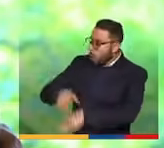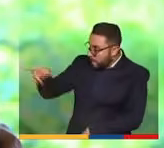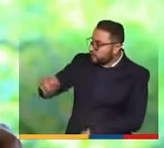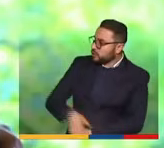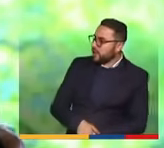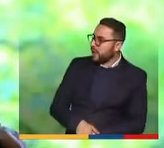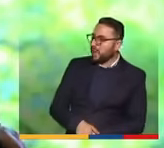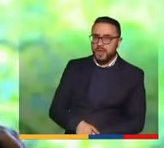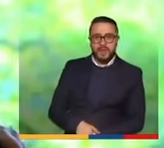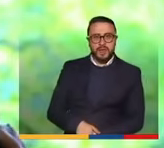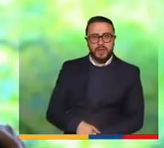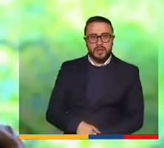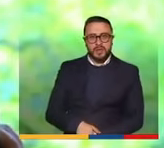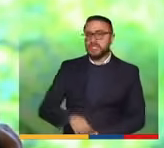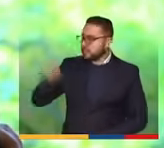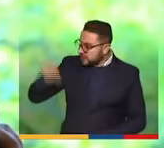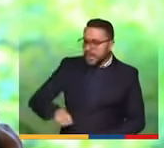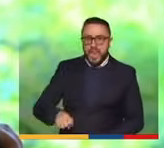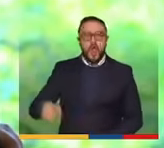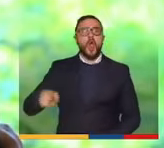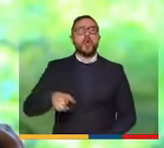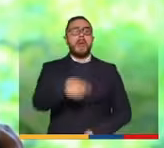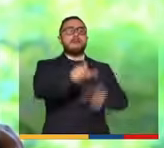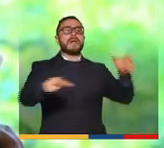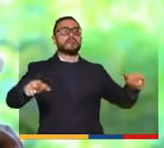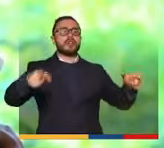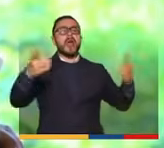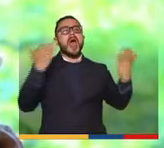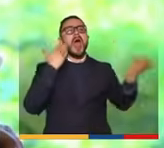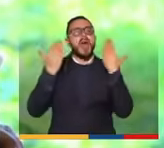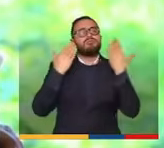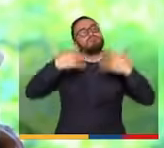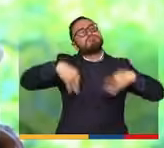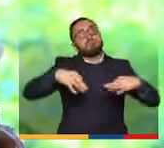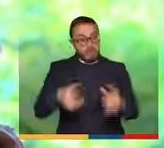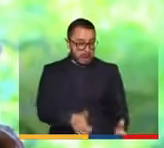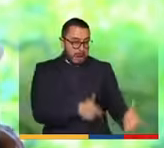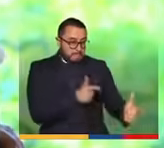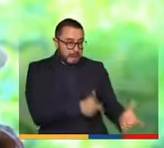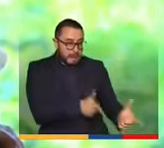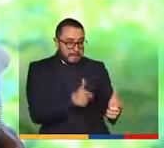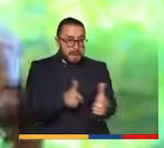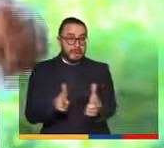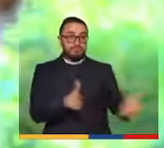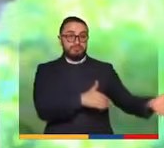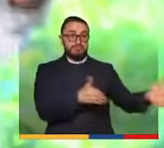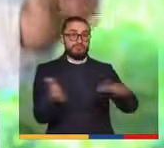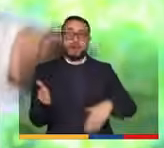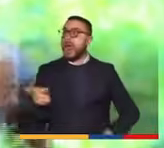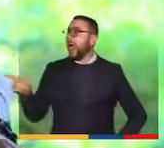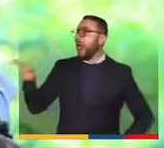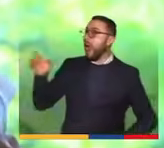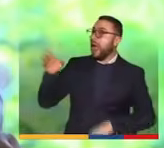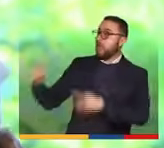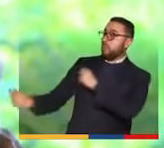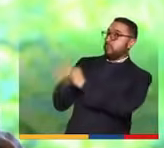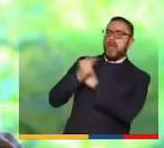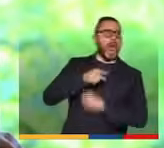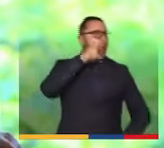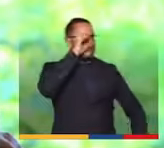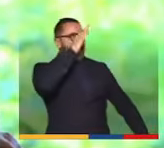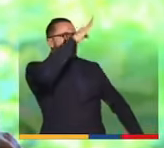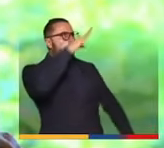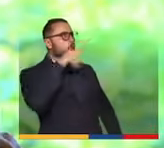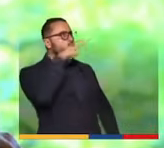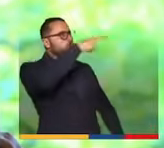haberlo hecho a partir de asesinar su propio pueblo? Radical nos dicen, pero estas tierras, estos